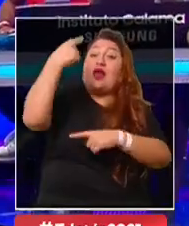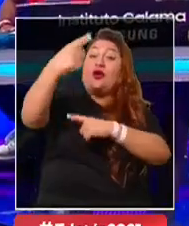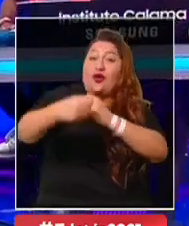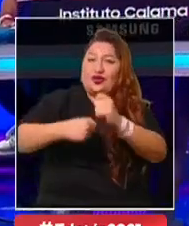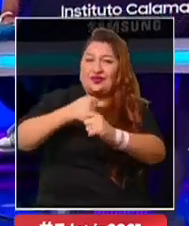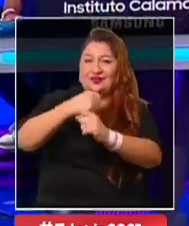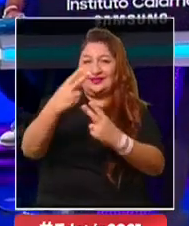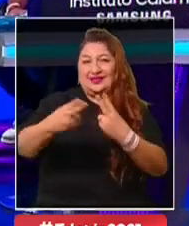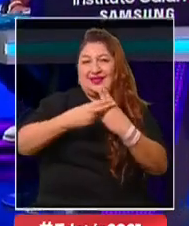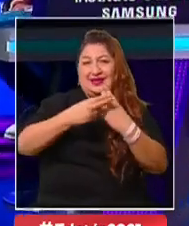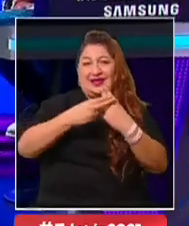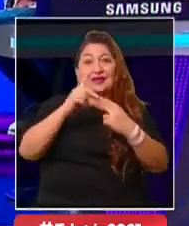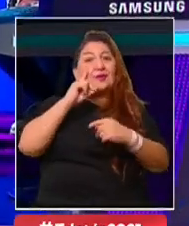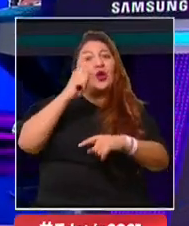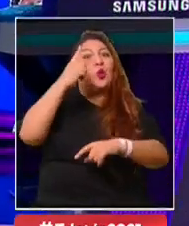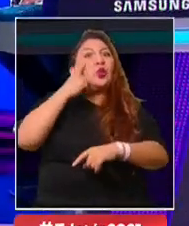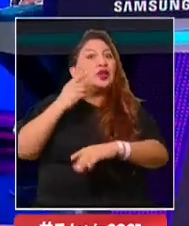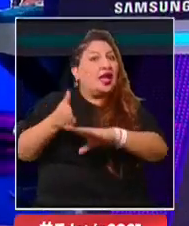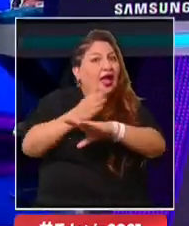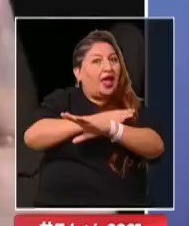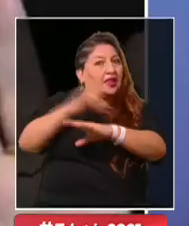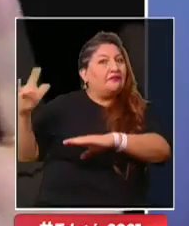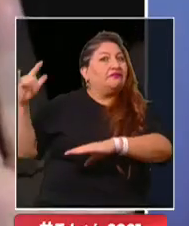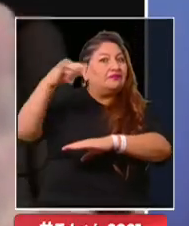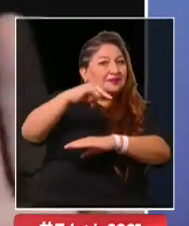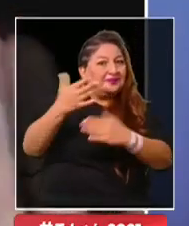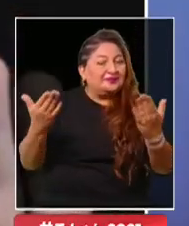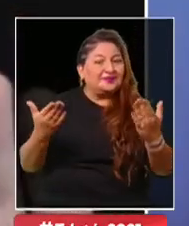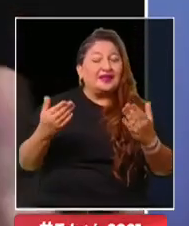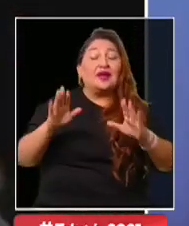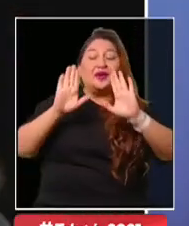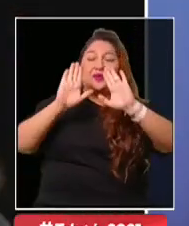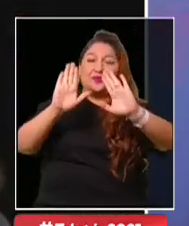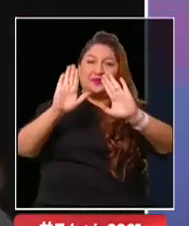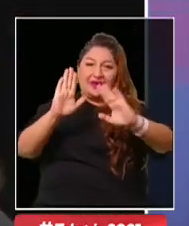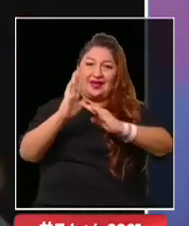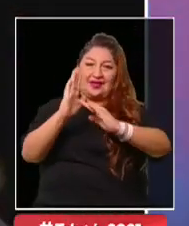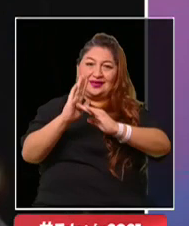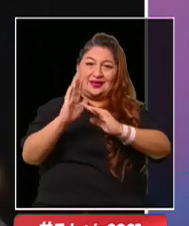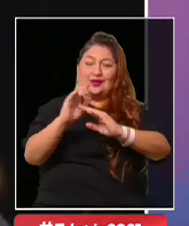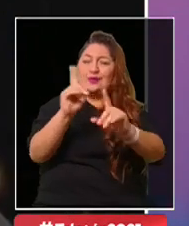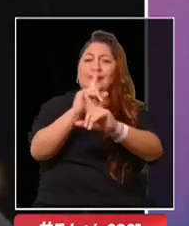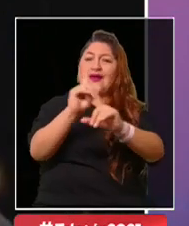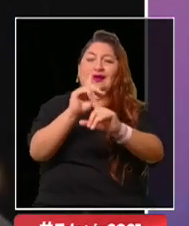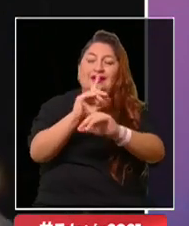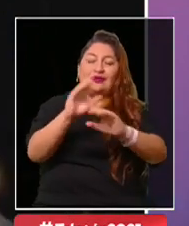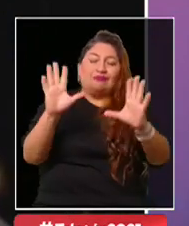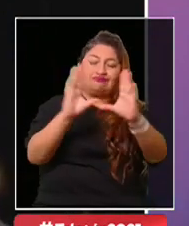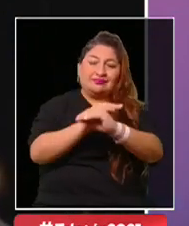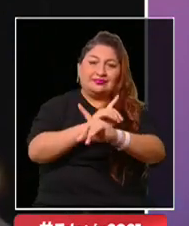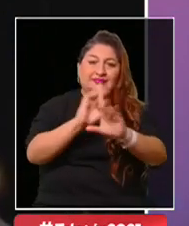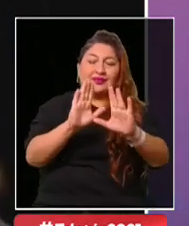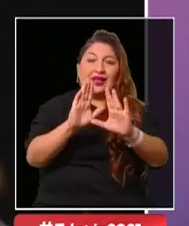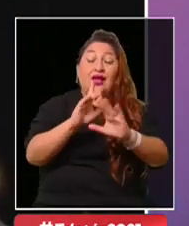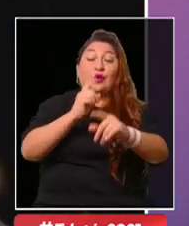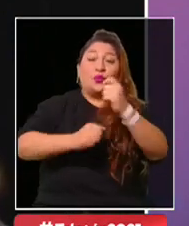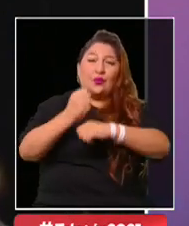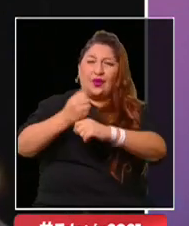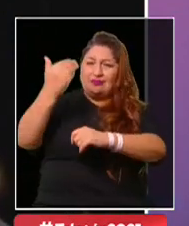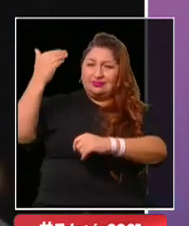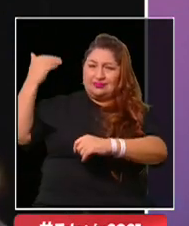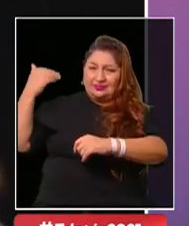día espérate. Antes. A ver qué. Espera, no me despidas todavía. Ya. Hace un par de años, cuando estuve en la